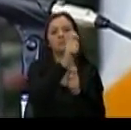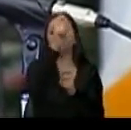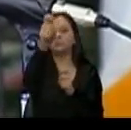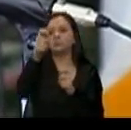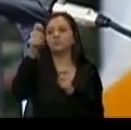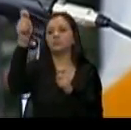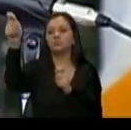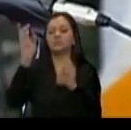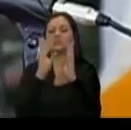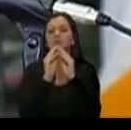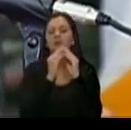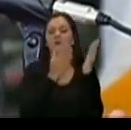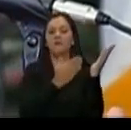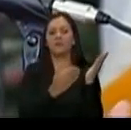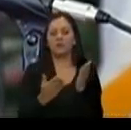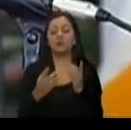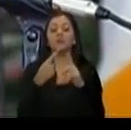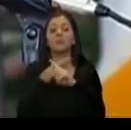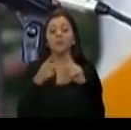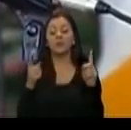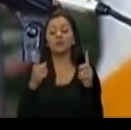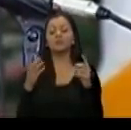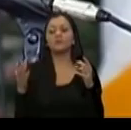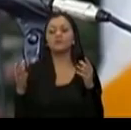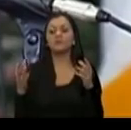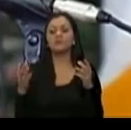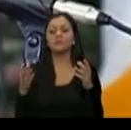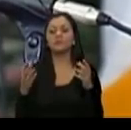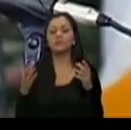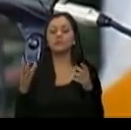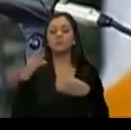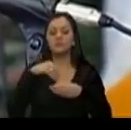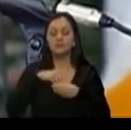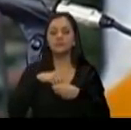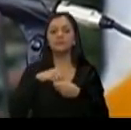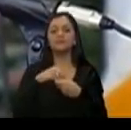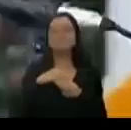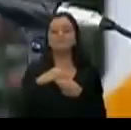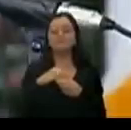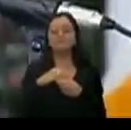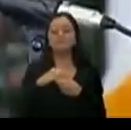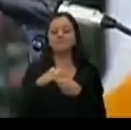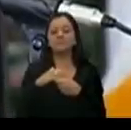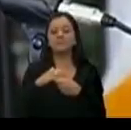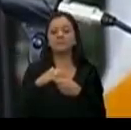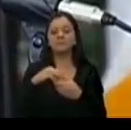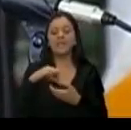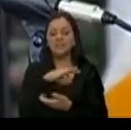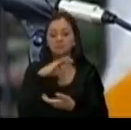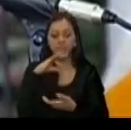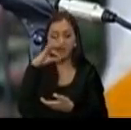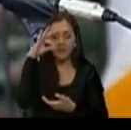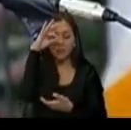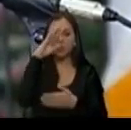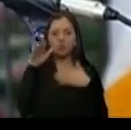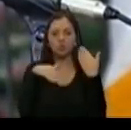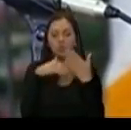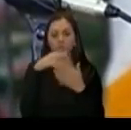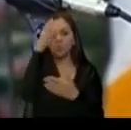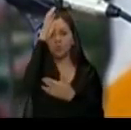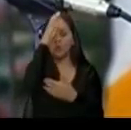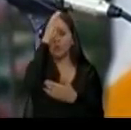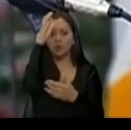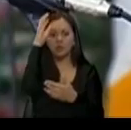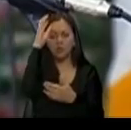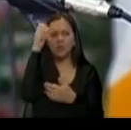evento, el caldeamiento, digamos, espiritual de nuestro pueblo, de los creyentes y de toda gente de